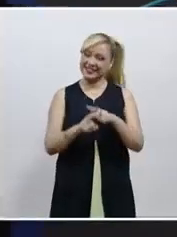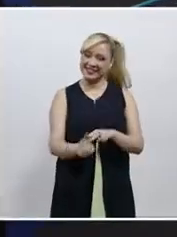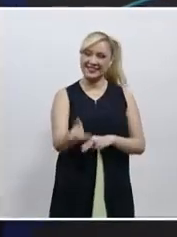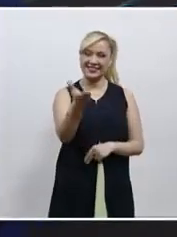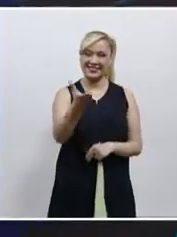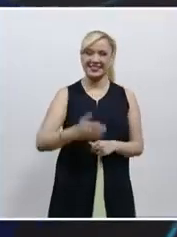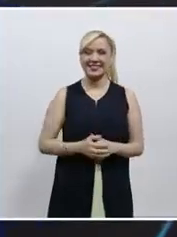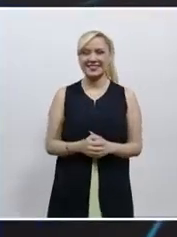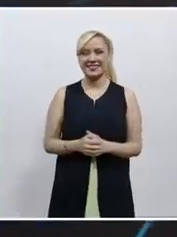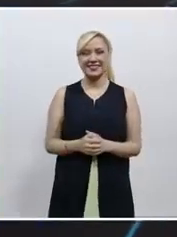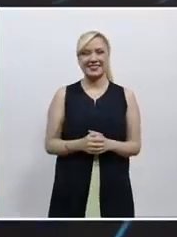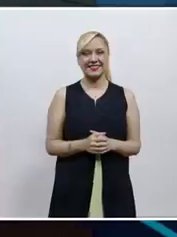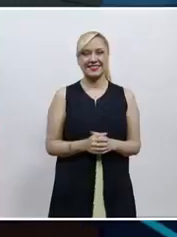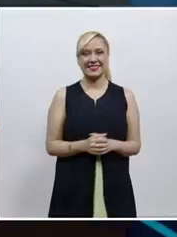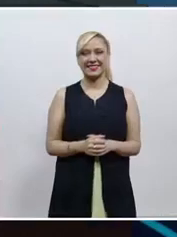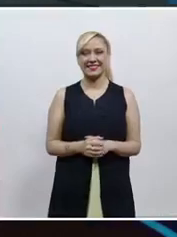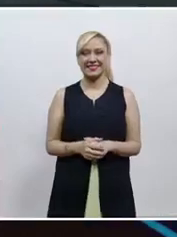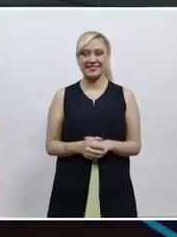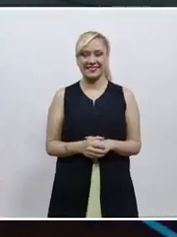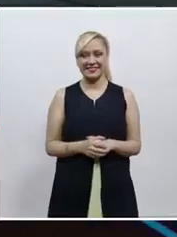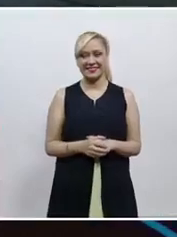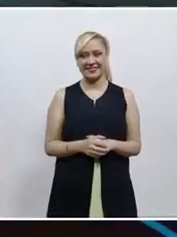Y así comenzamos.